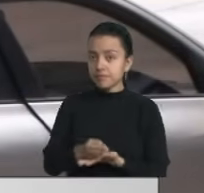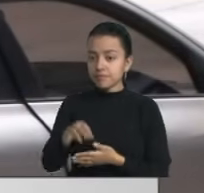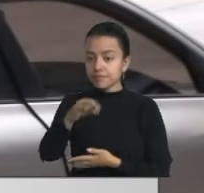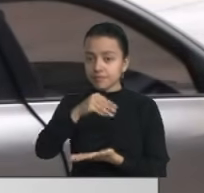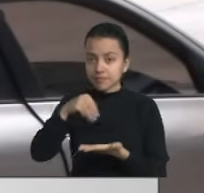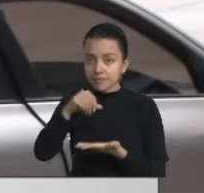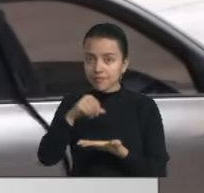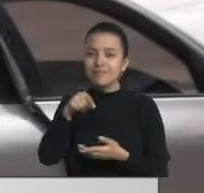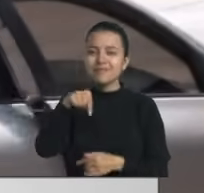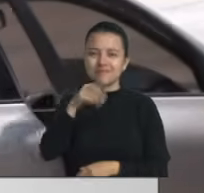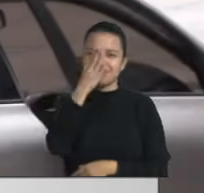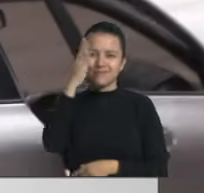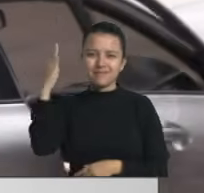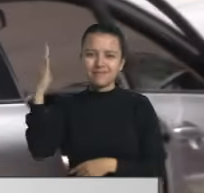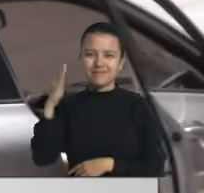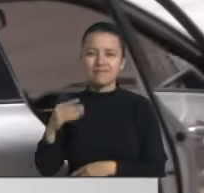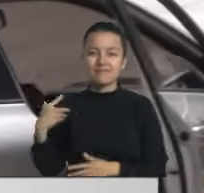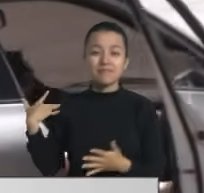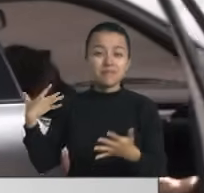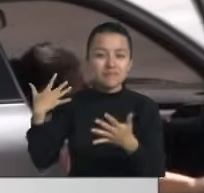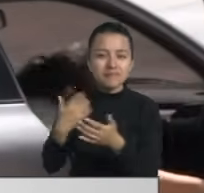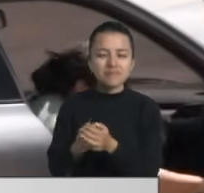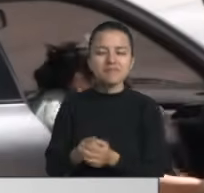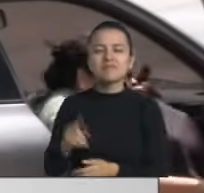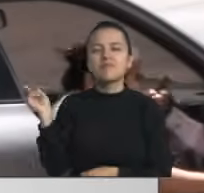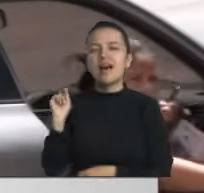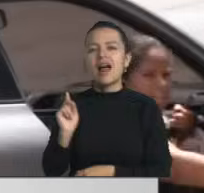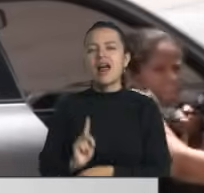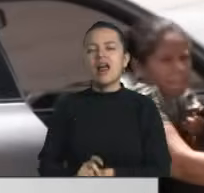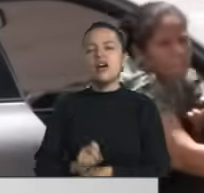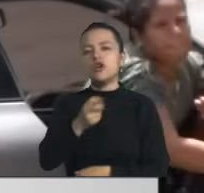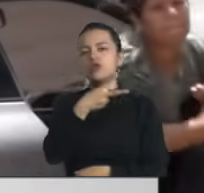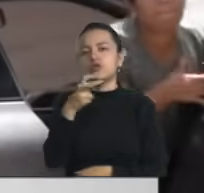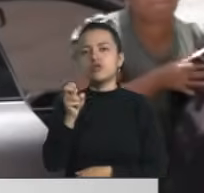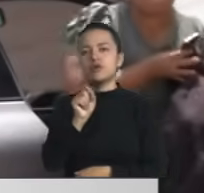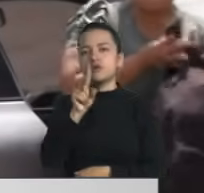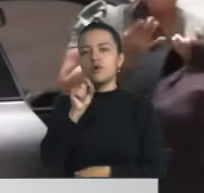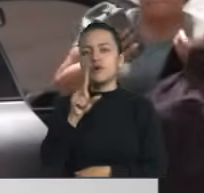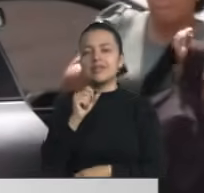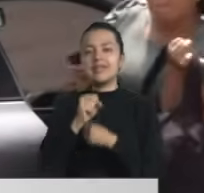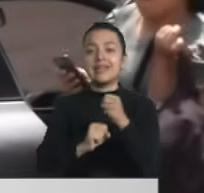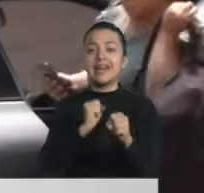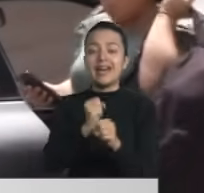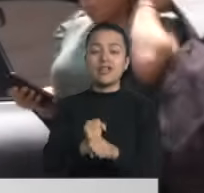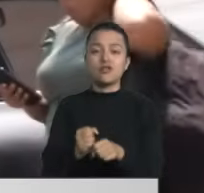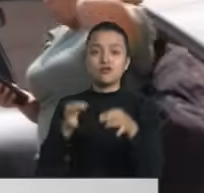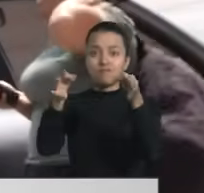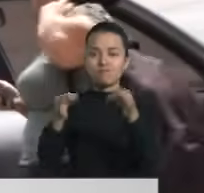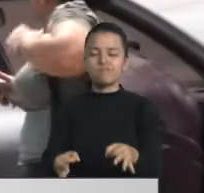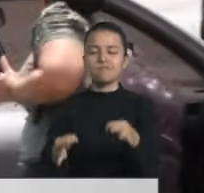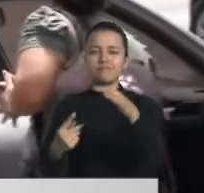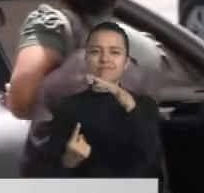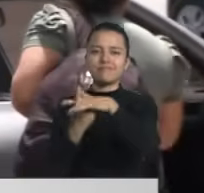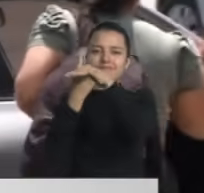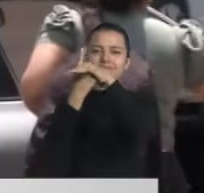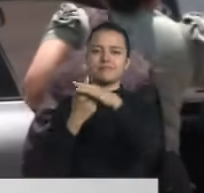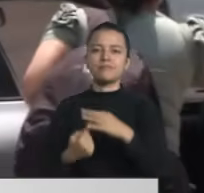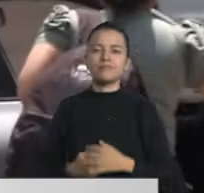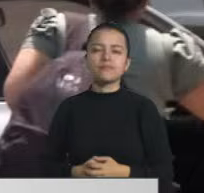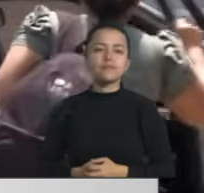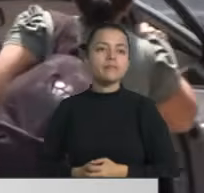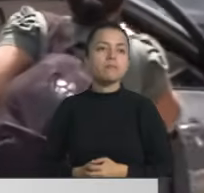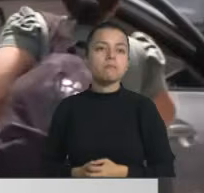Barranquilla, cumple este mes de abril 211 años de haber sido erigida en villa. Y desde el distrito se lidera una